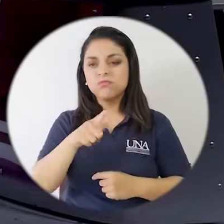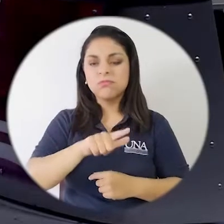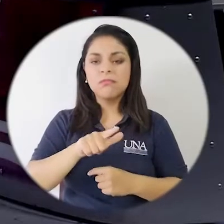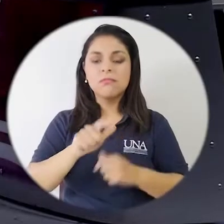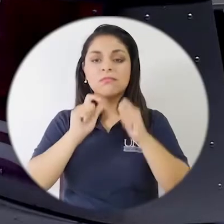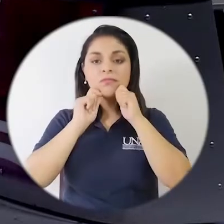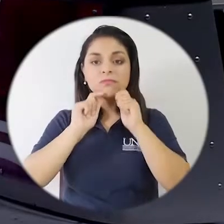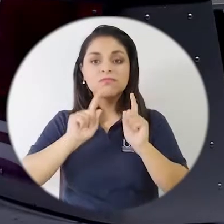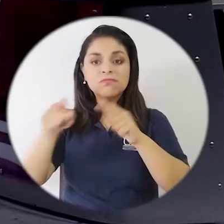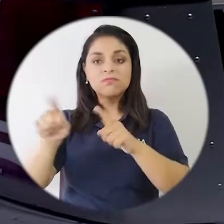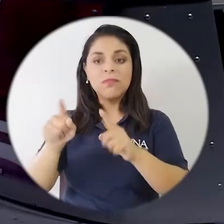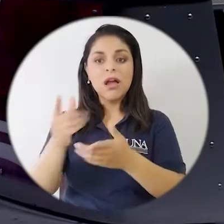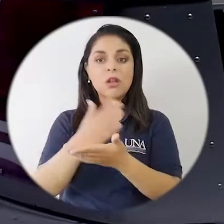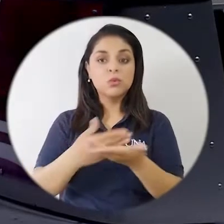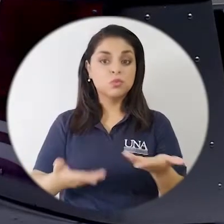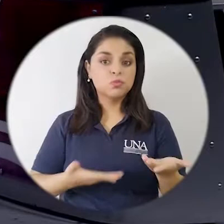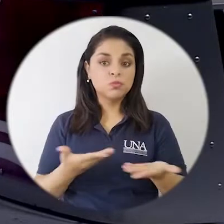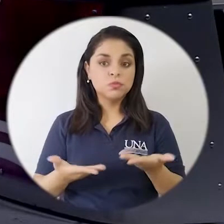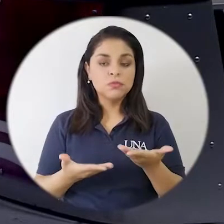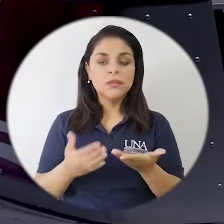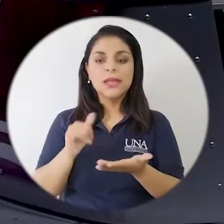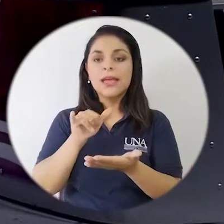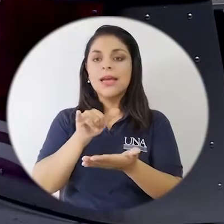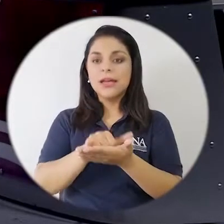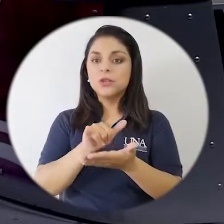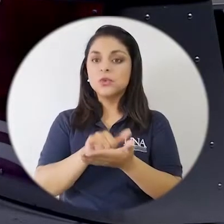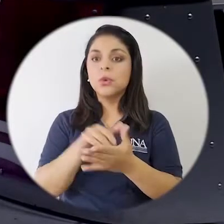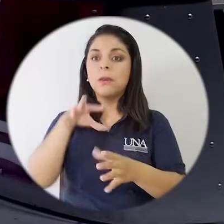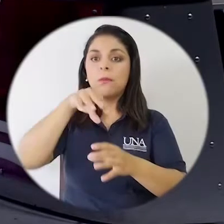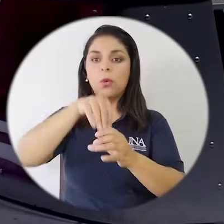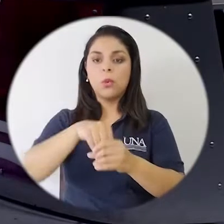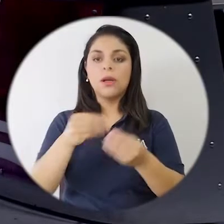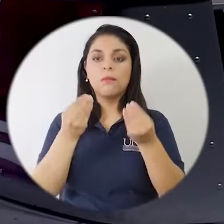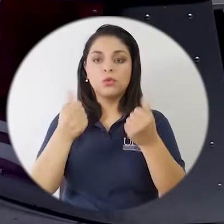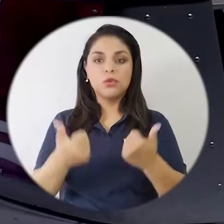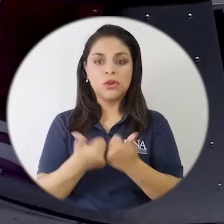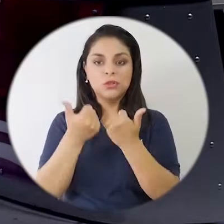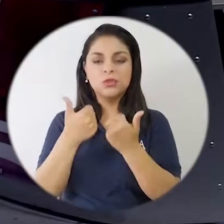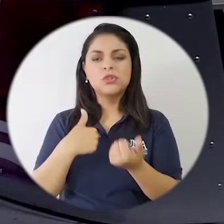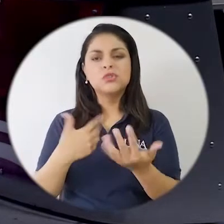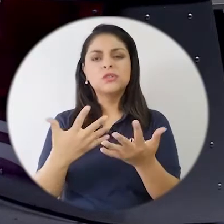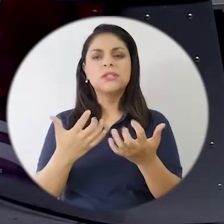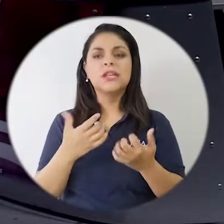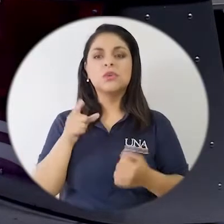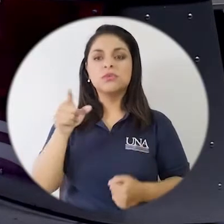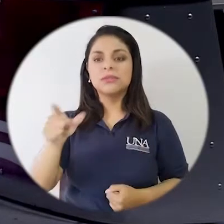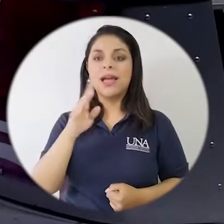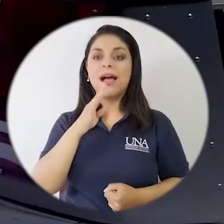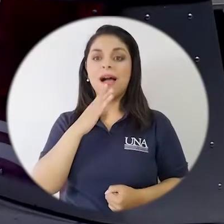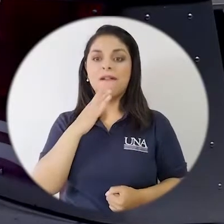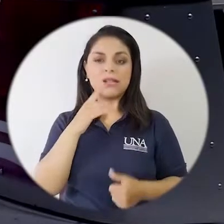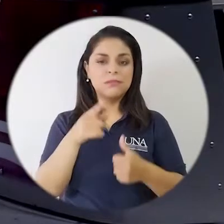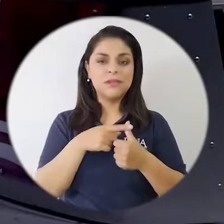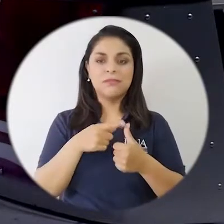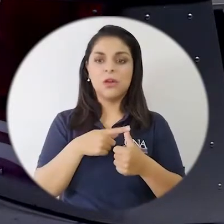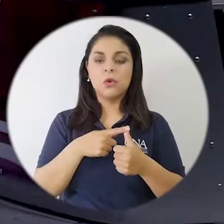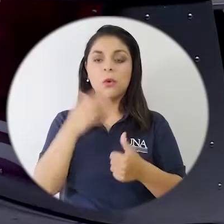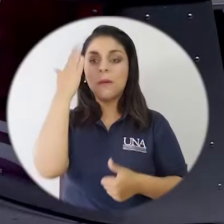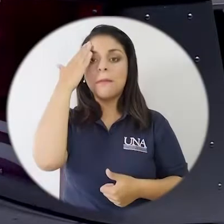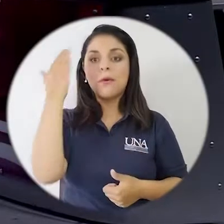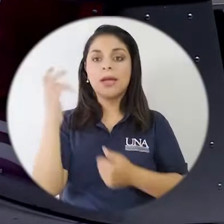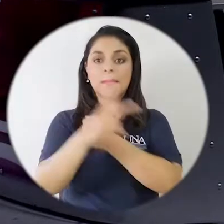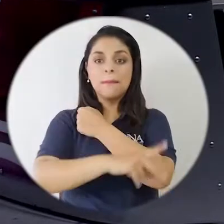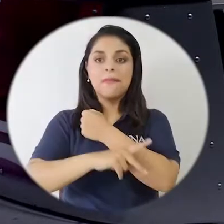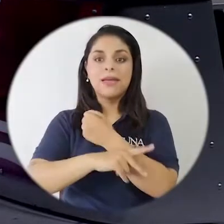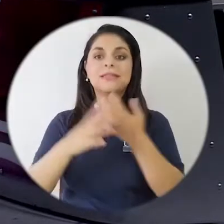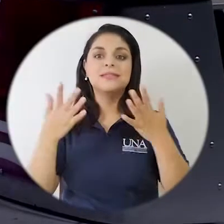algunos servicios, y esto involucra muchos retos. El primero que tal vez me gustaría que usted se refiere es, si bien ya el país